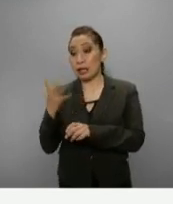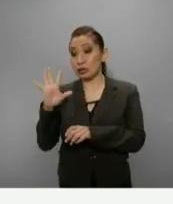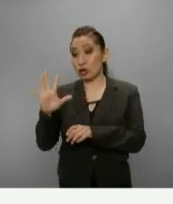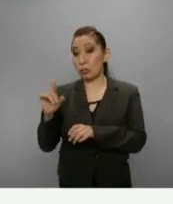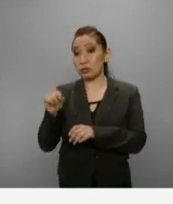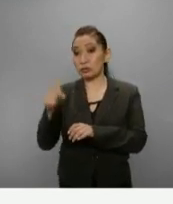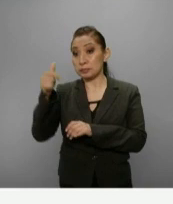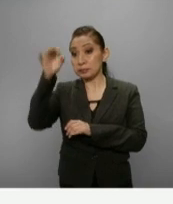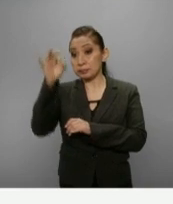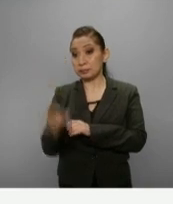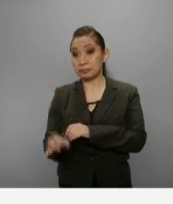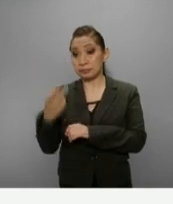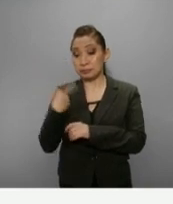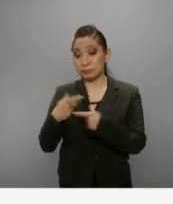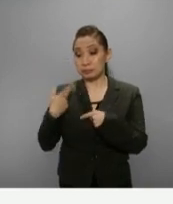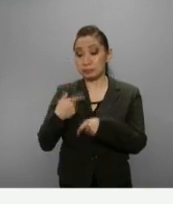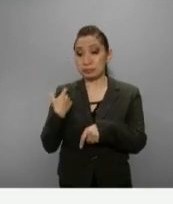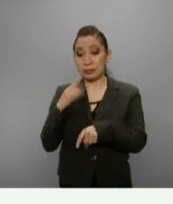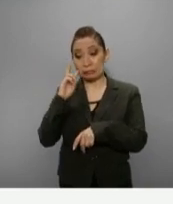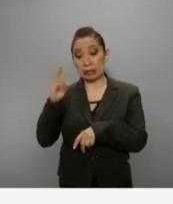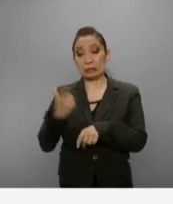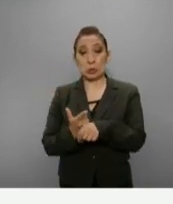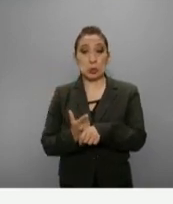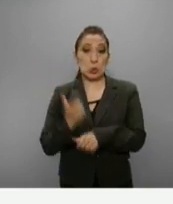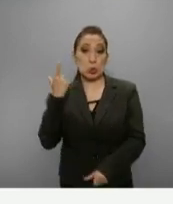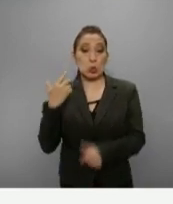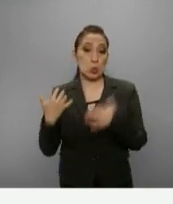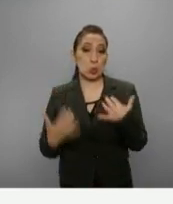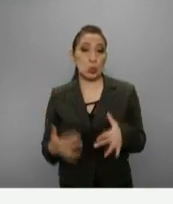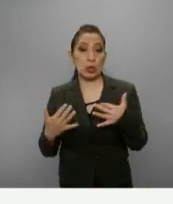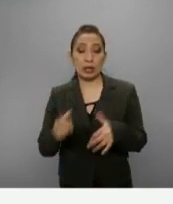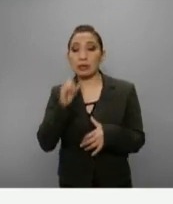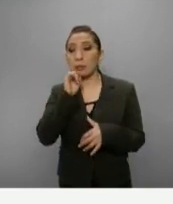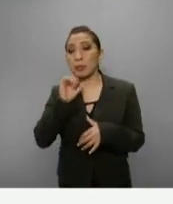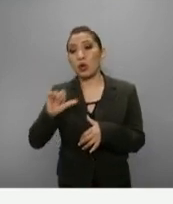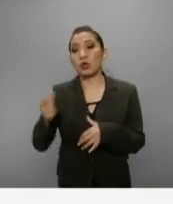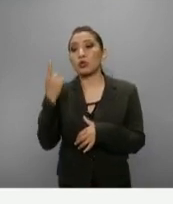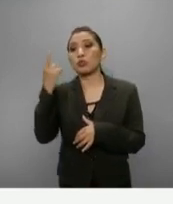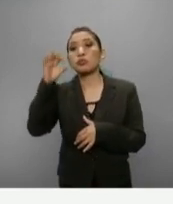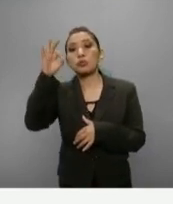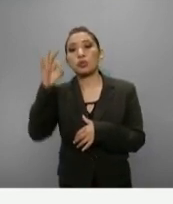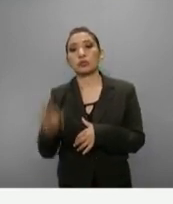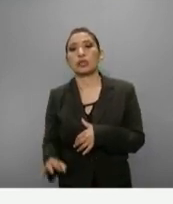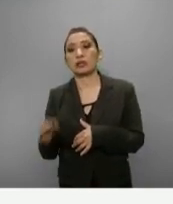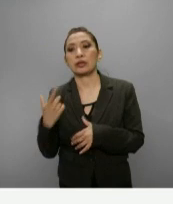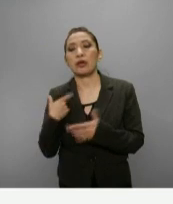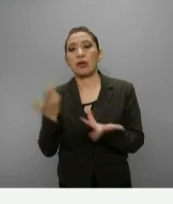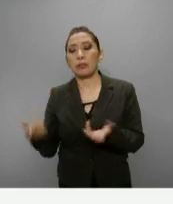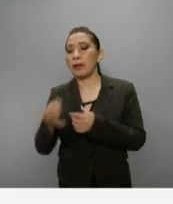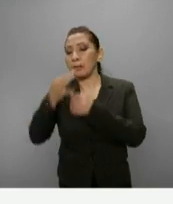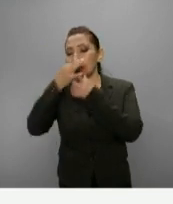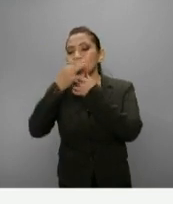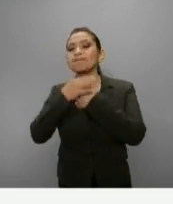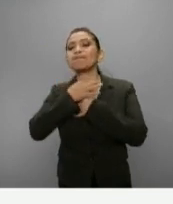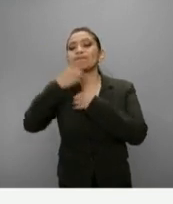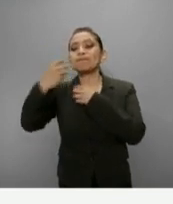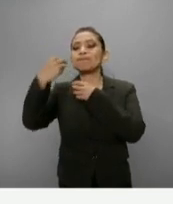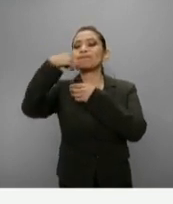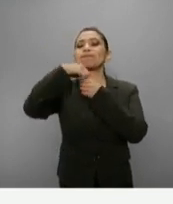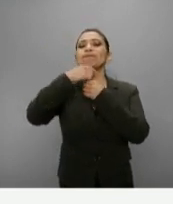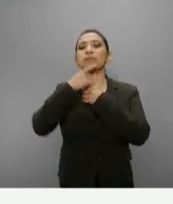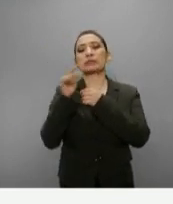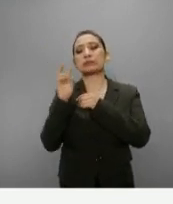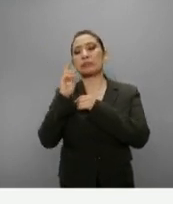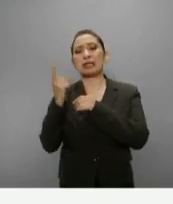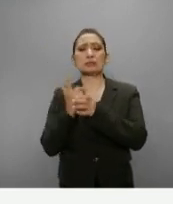un 5.6% que tiene la característica de ser graves y también un 1% en condición crítica, que